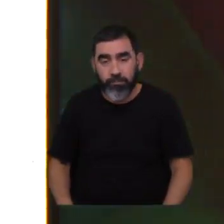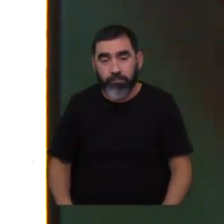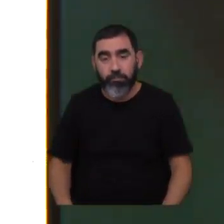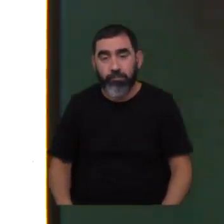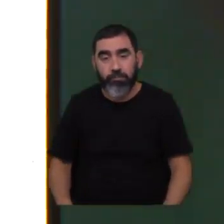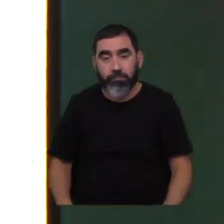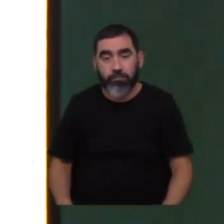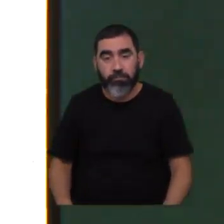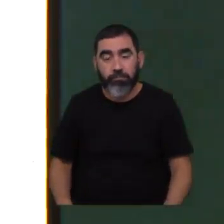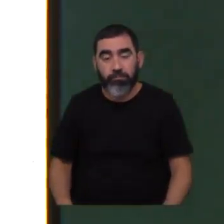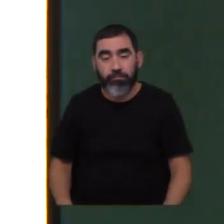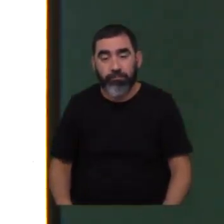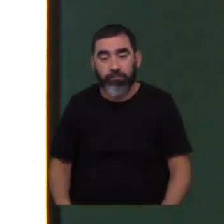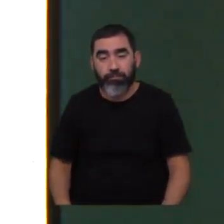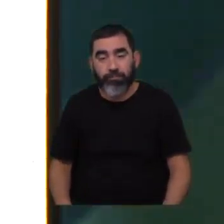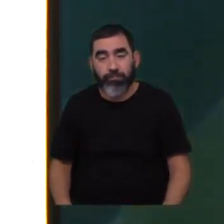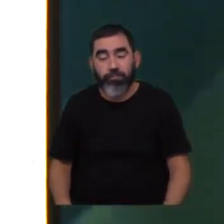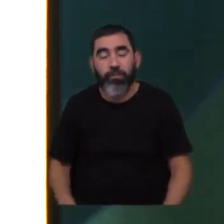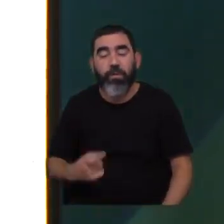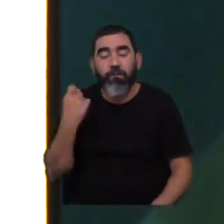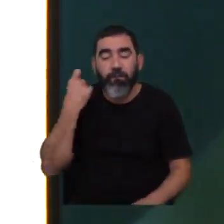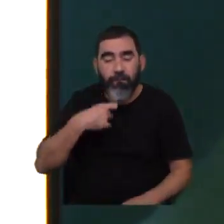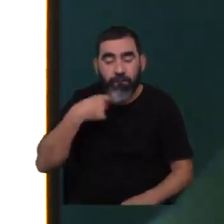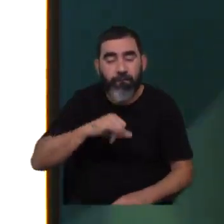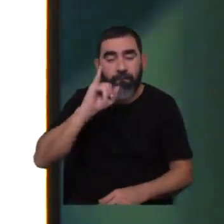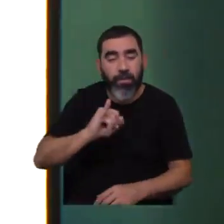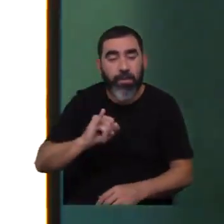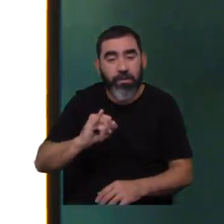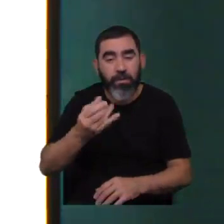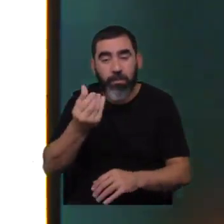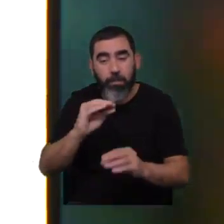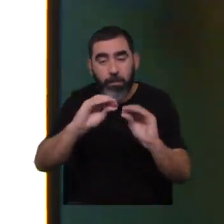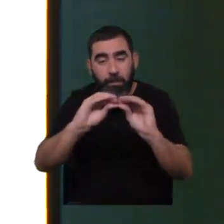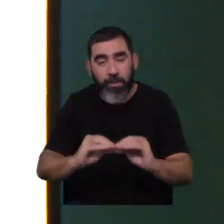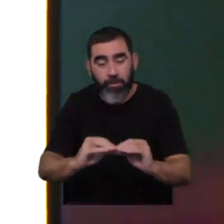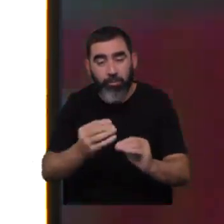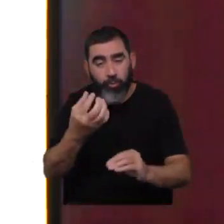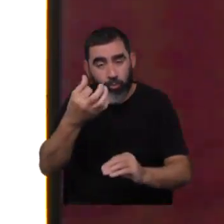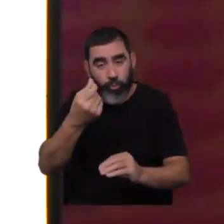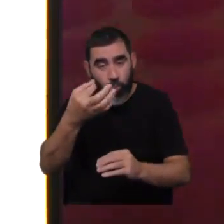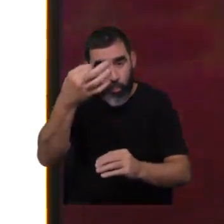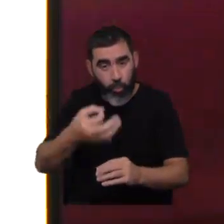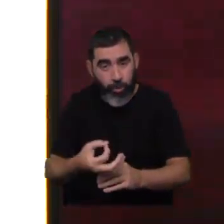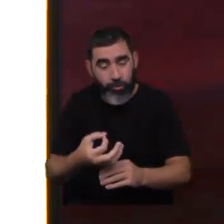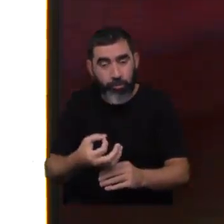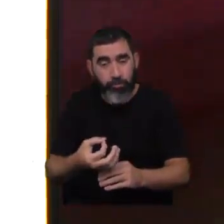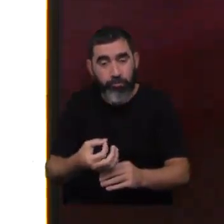en realidad vemos que sí que falta, digamos, como lo que es el presupuesto para lo que es